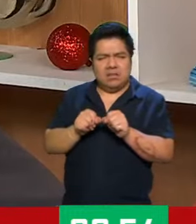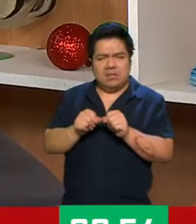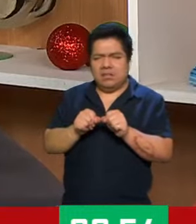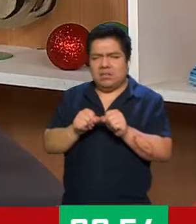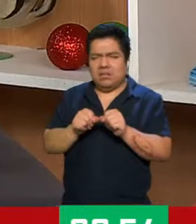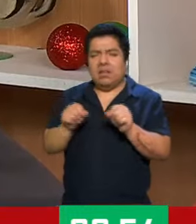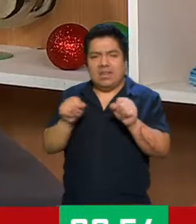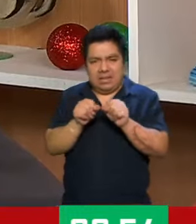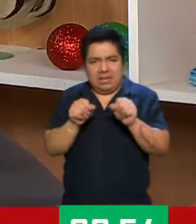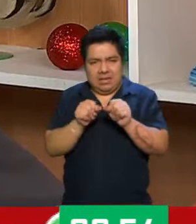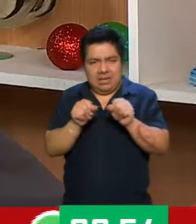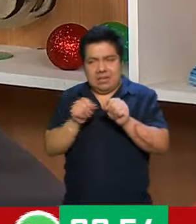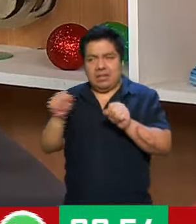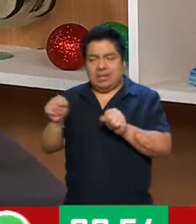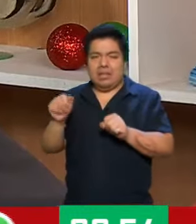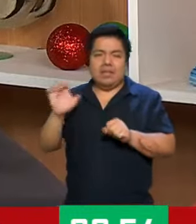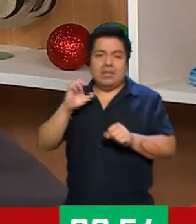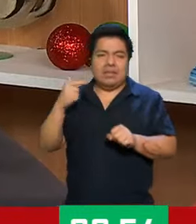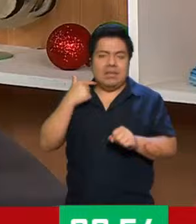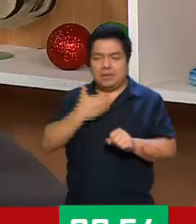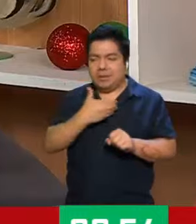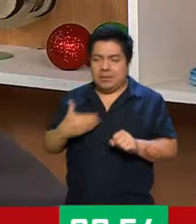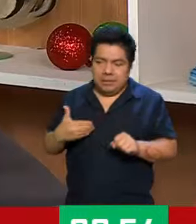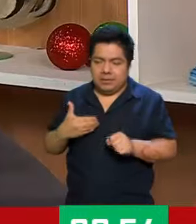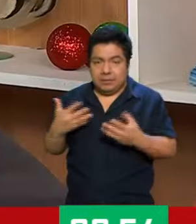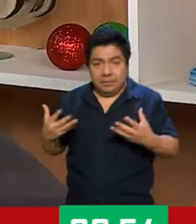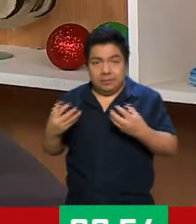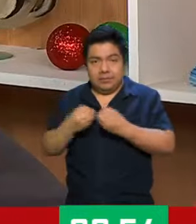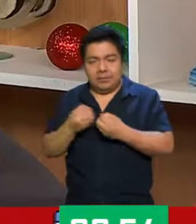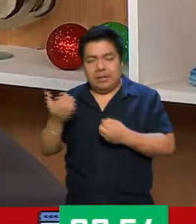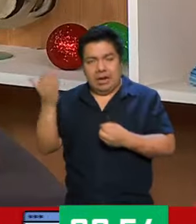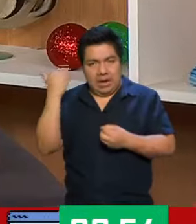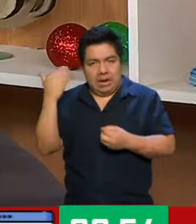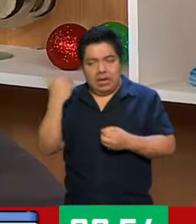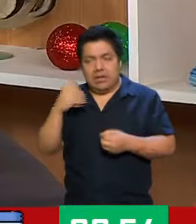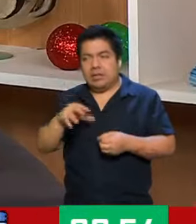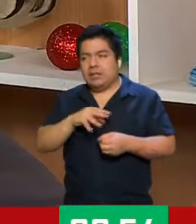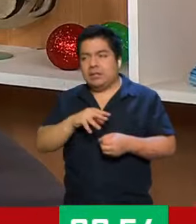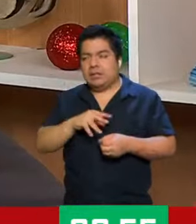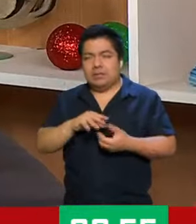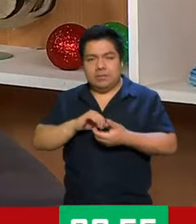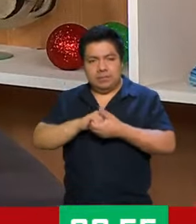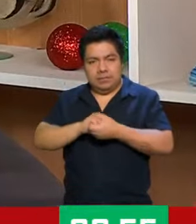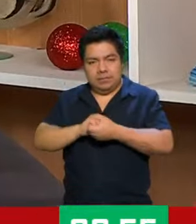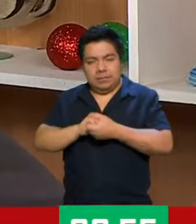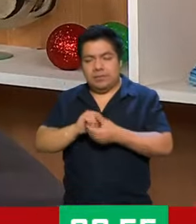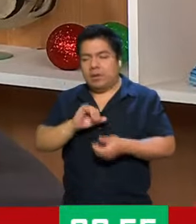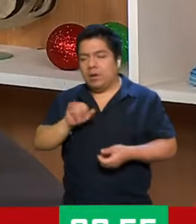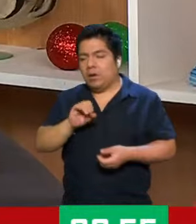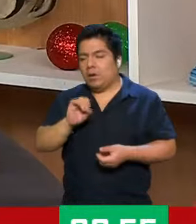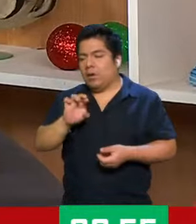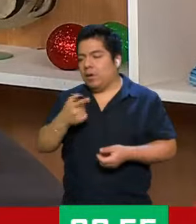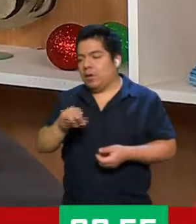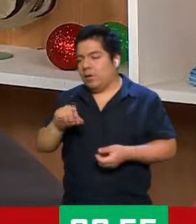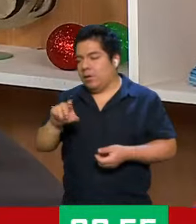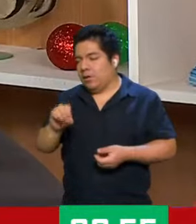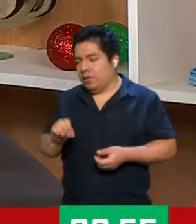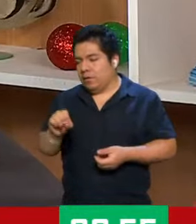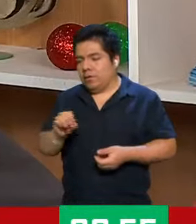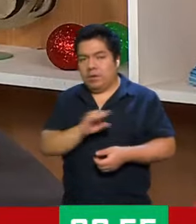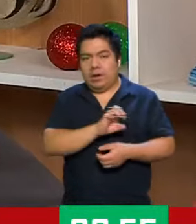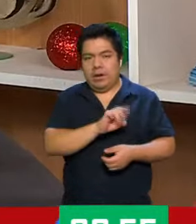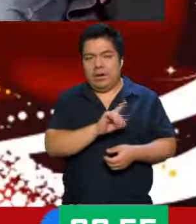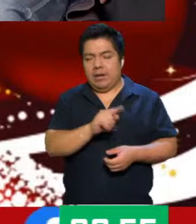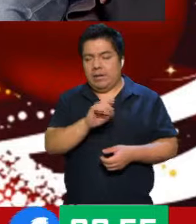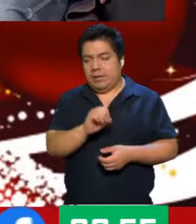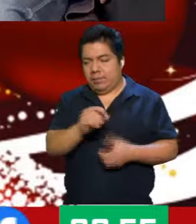Precisamente. Del comandante. Gracias a la relación que en algún momento dado estableció Jorge Romero con Mariana Gómez del